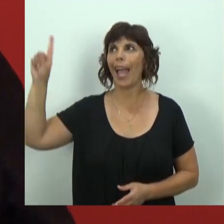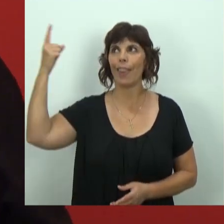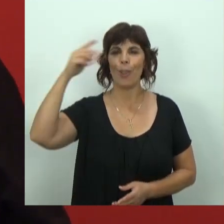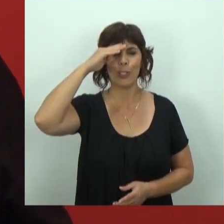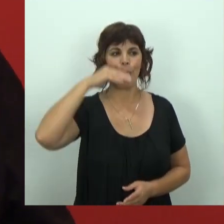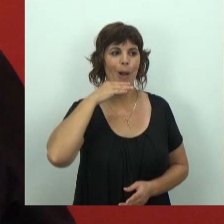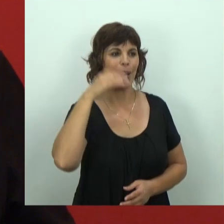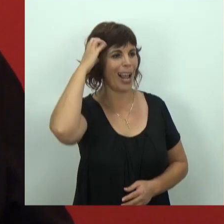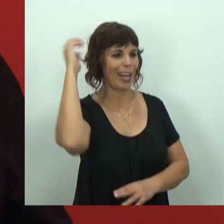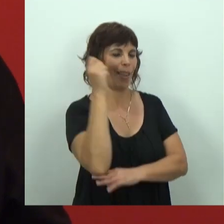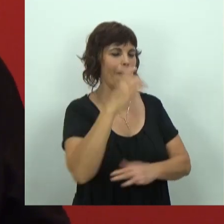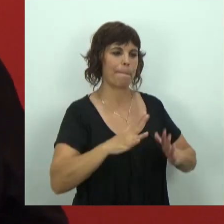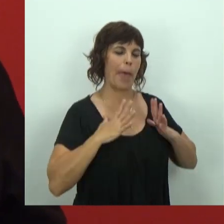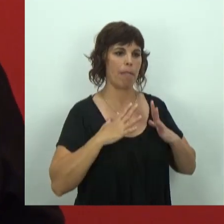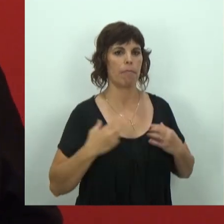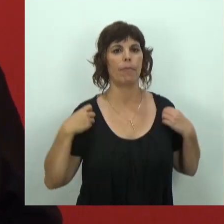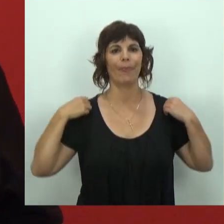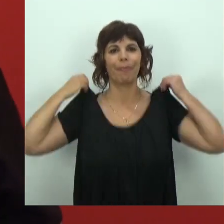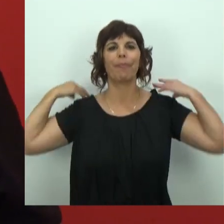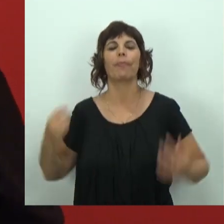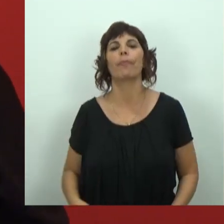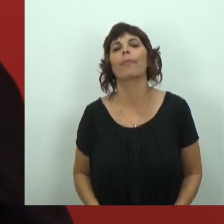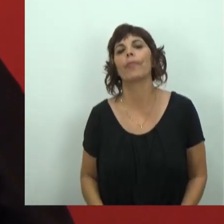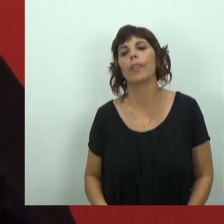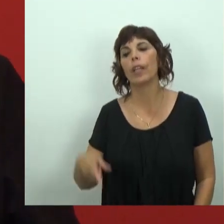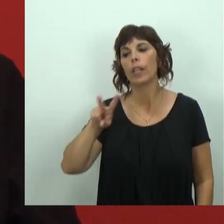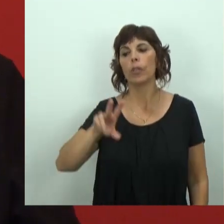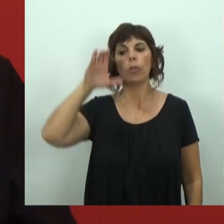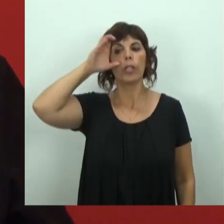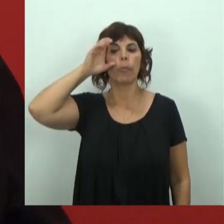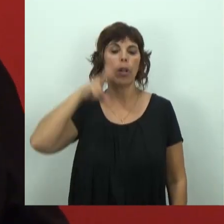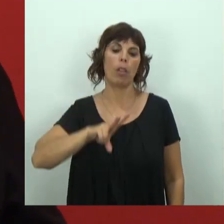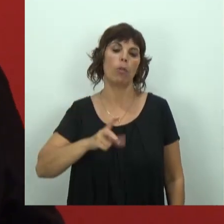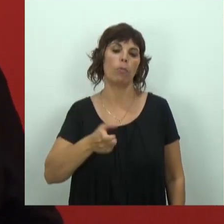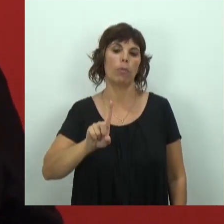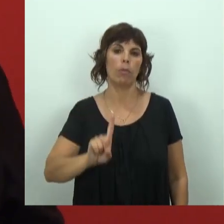En un momento, en 2 Samuel 2:1,